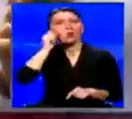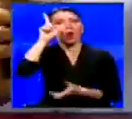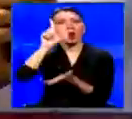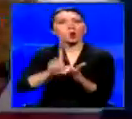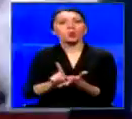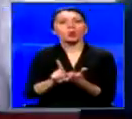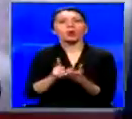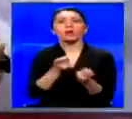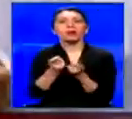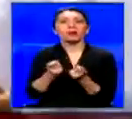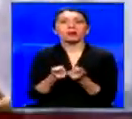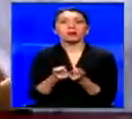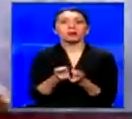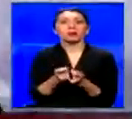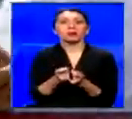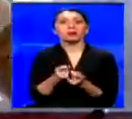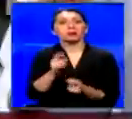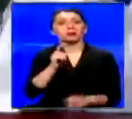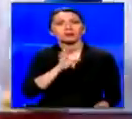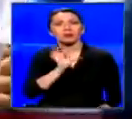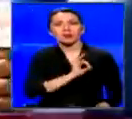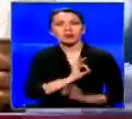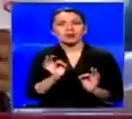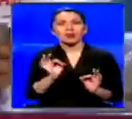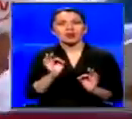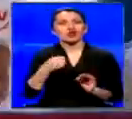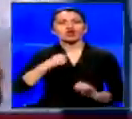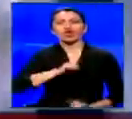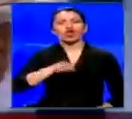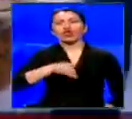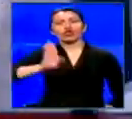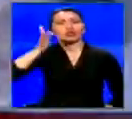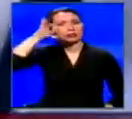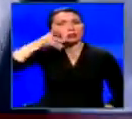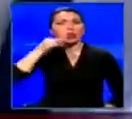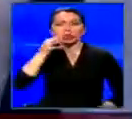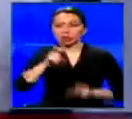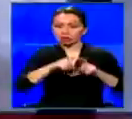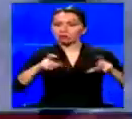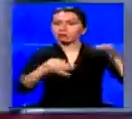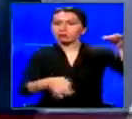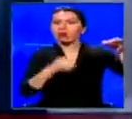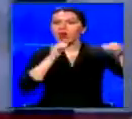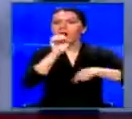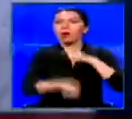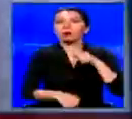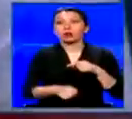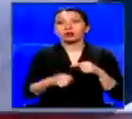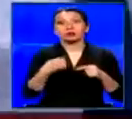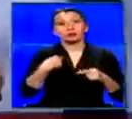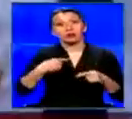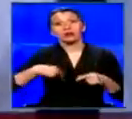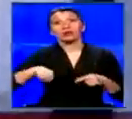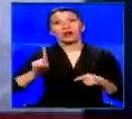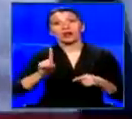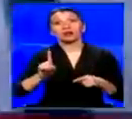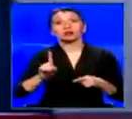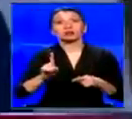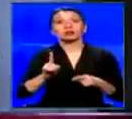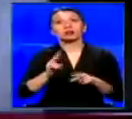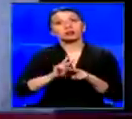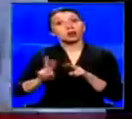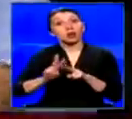¿Cuántos son los dineros? No irá a ningún seminario. ¿No hay ningún seminario? ¿Pero aquí en acta sale que está aprobado el seminario y el viaje que usted...? No, pero que vaya o se materialice